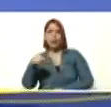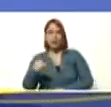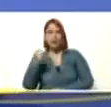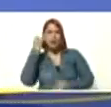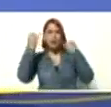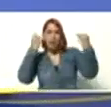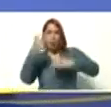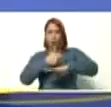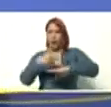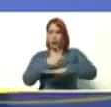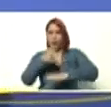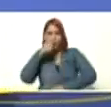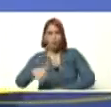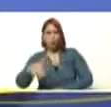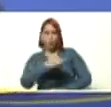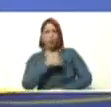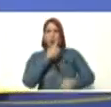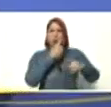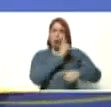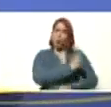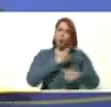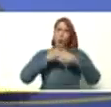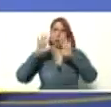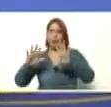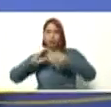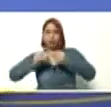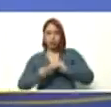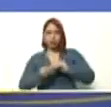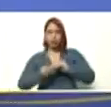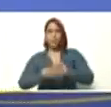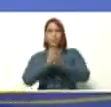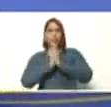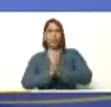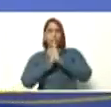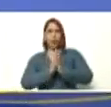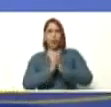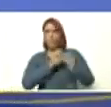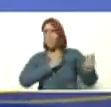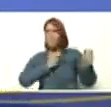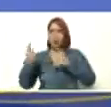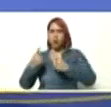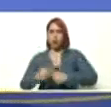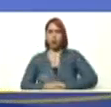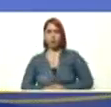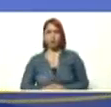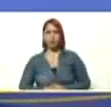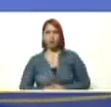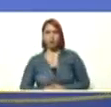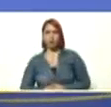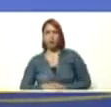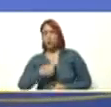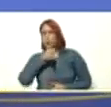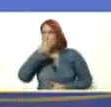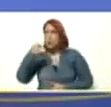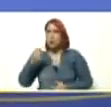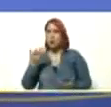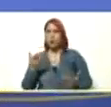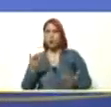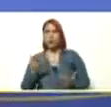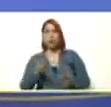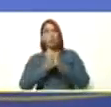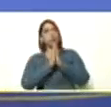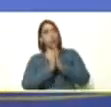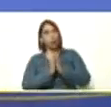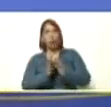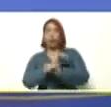el pueblo a través del 1x10. Por favor, logística, muévanse con el micrófono. Ya debió haber llegado